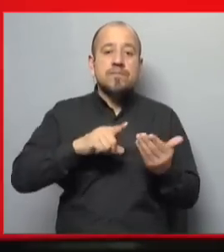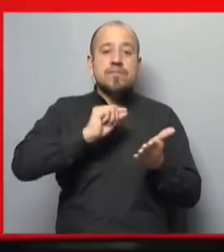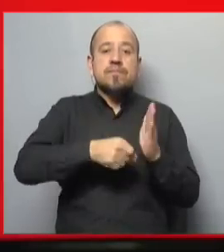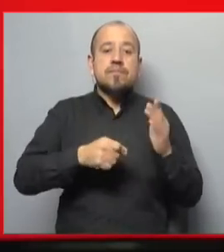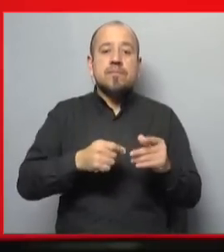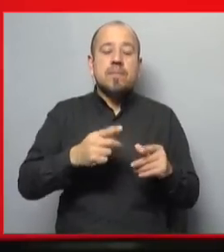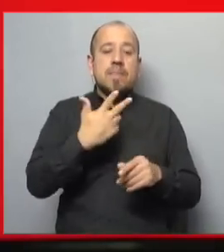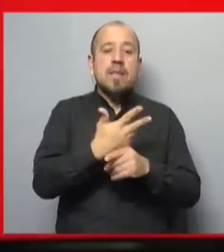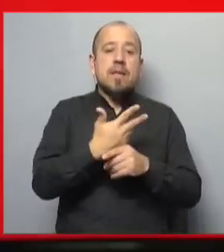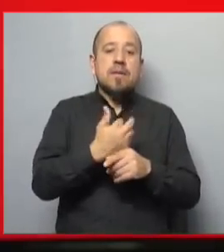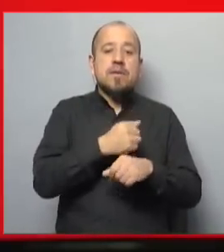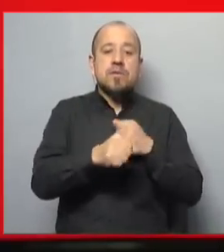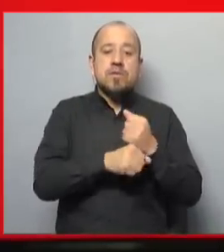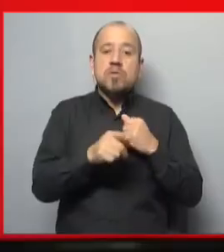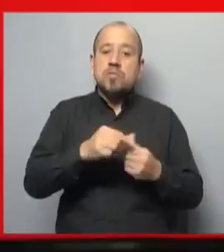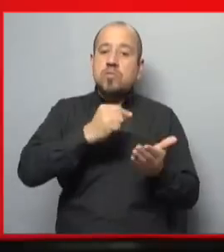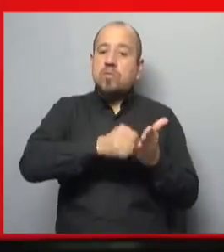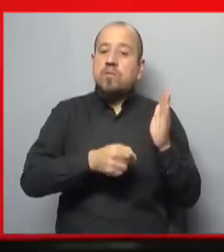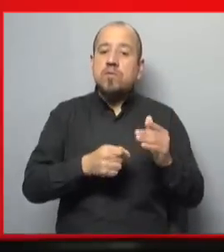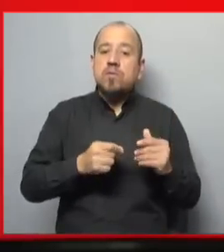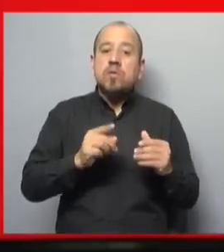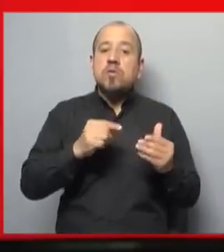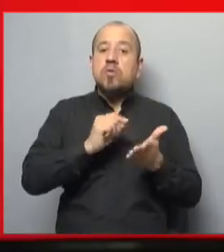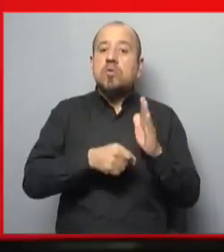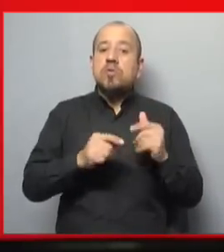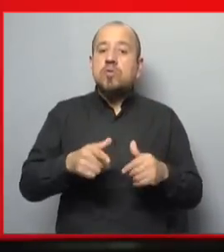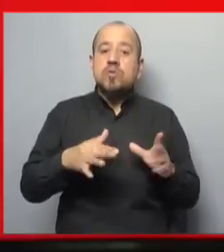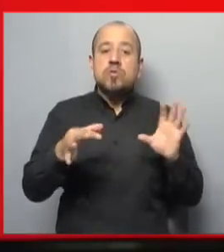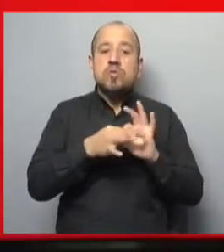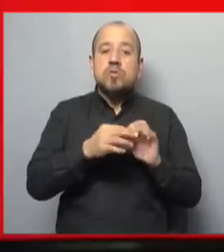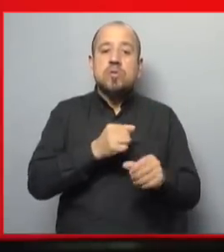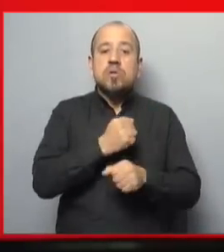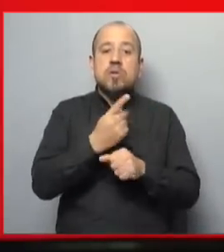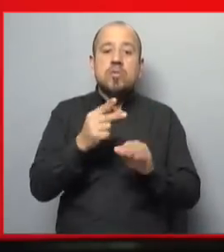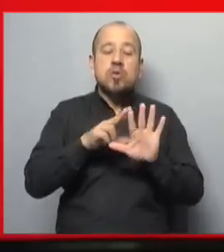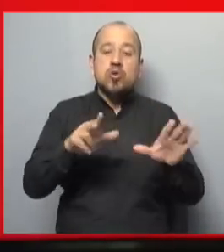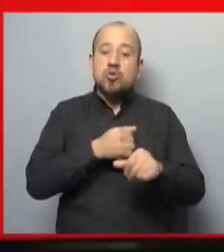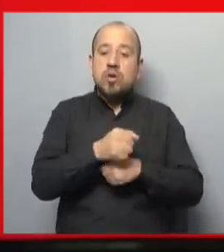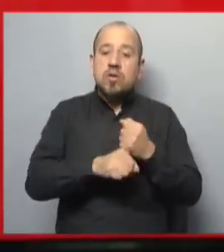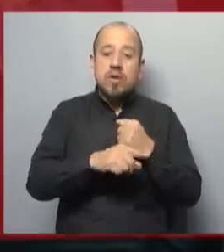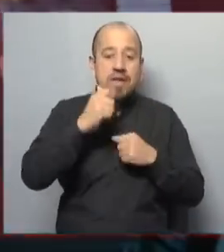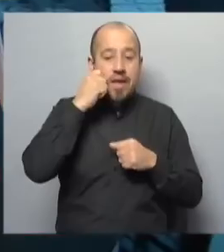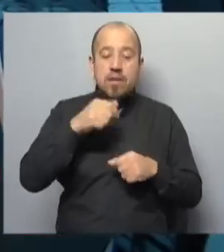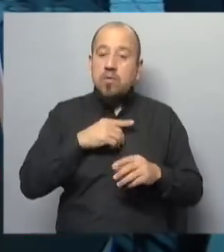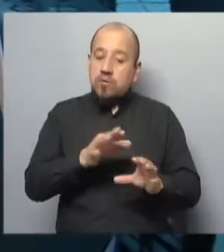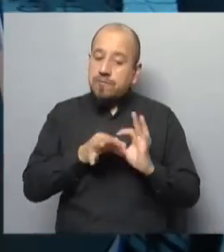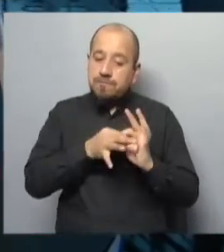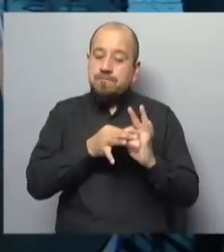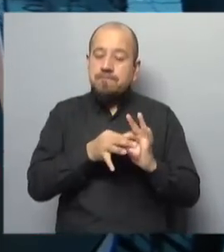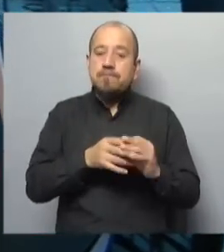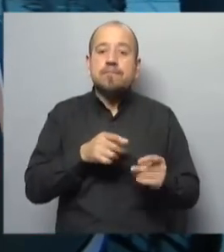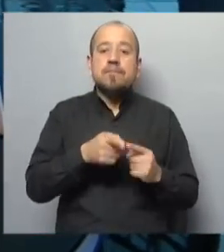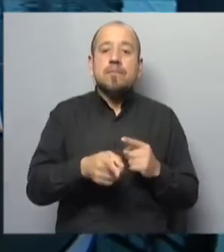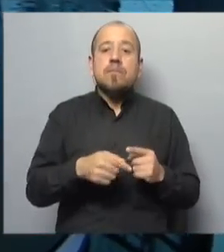a tres años dos años no vos firmaba un contrato que estabas atado hasta los 28 años sí sí me acuerdo que ese fue el famoso